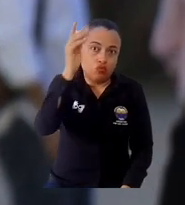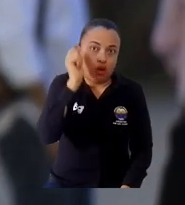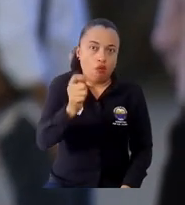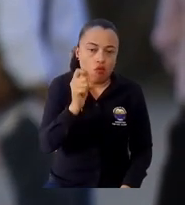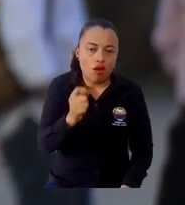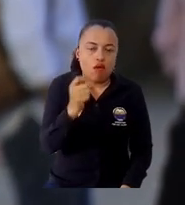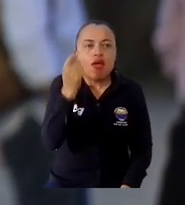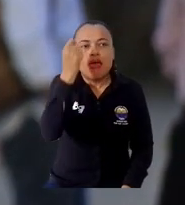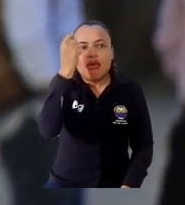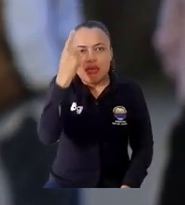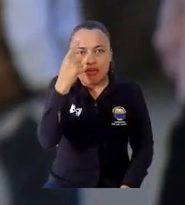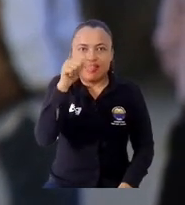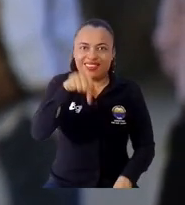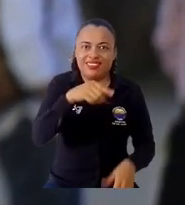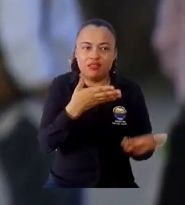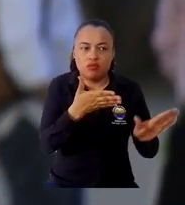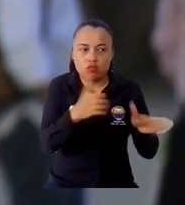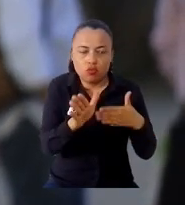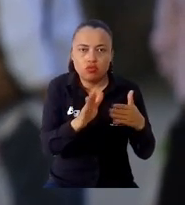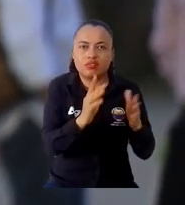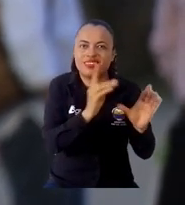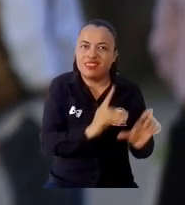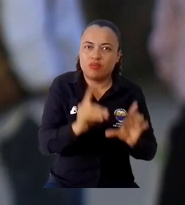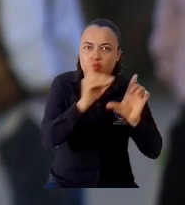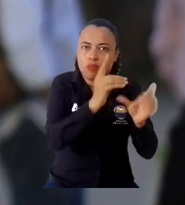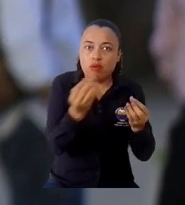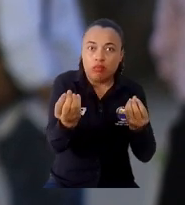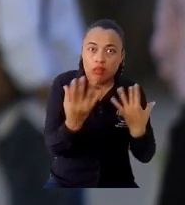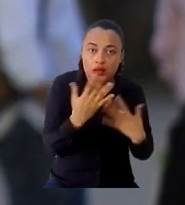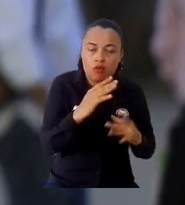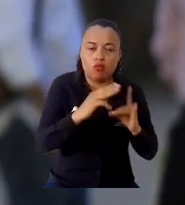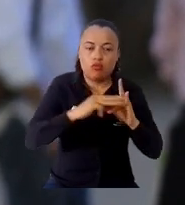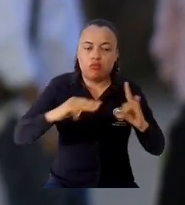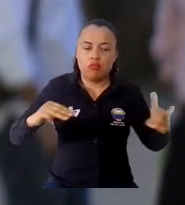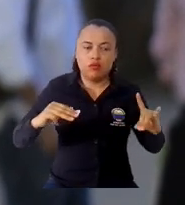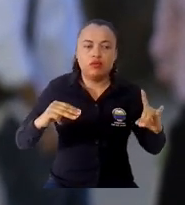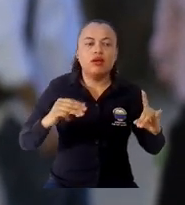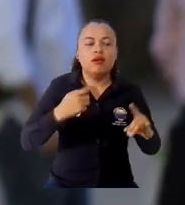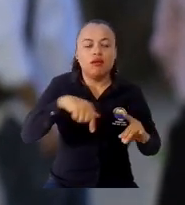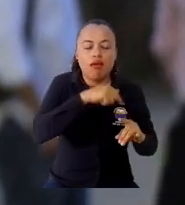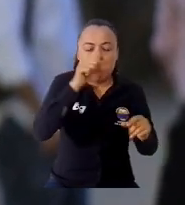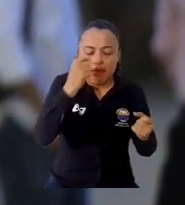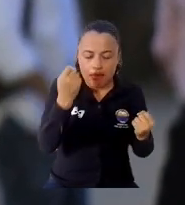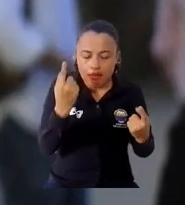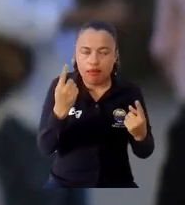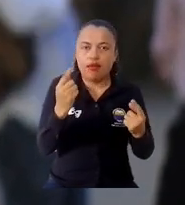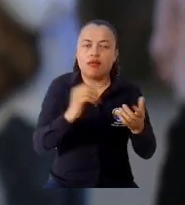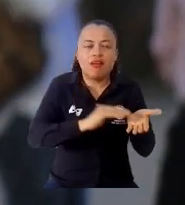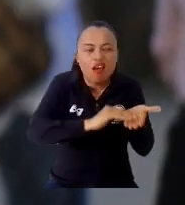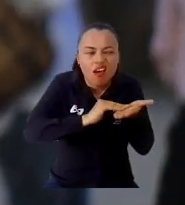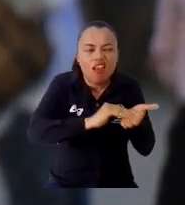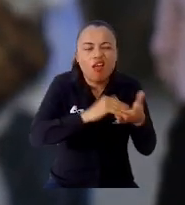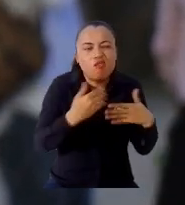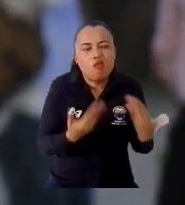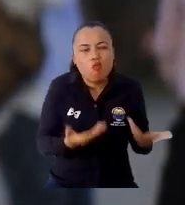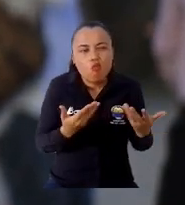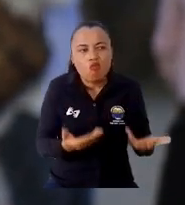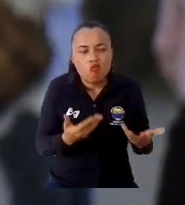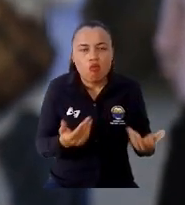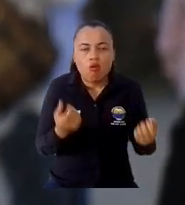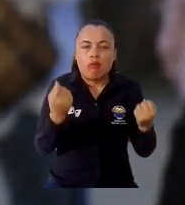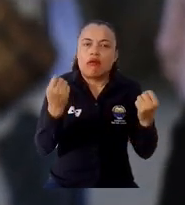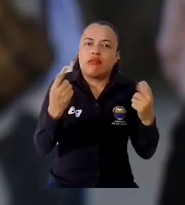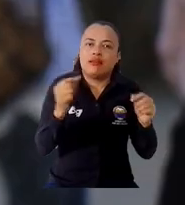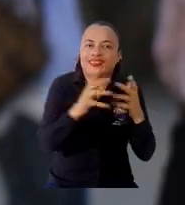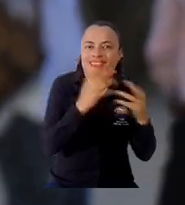entender, y gracias a este curso, a este diplomado otorgado por la universidad, logramos comprender a cabalidad el tema de la conciliación